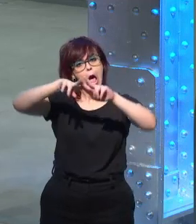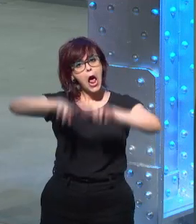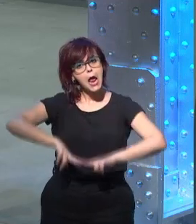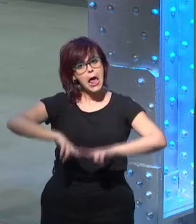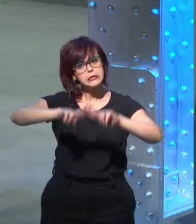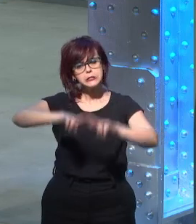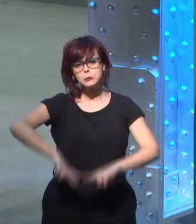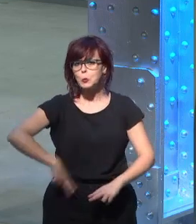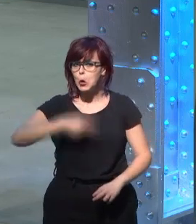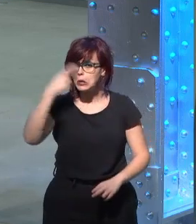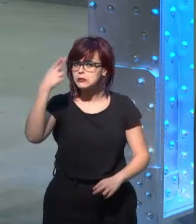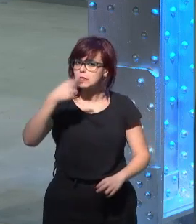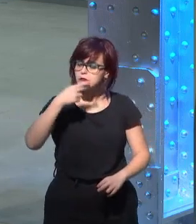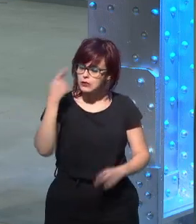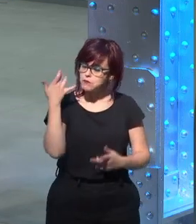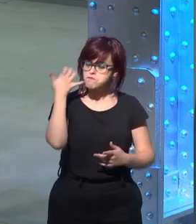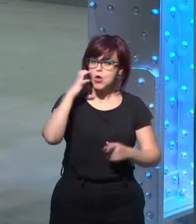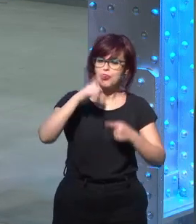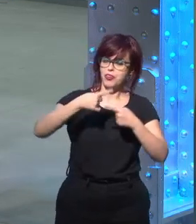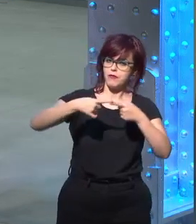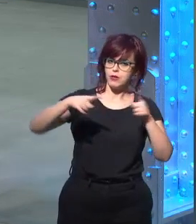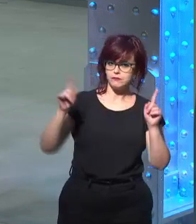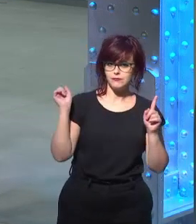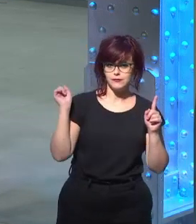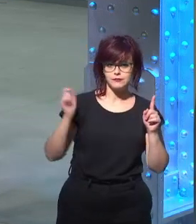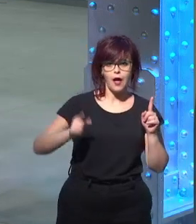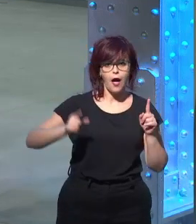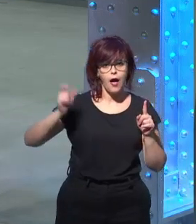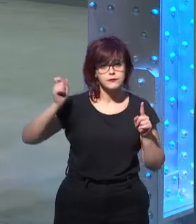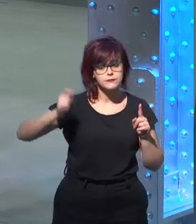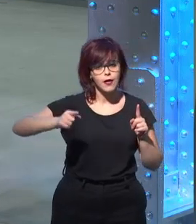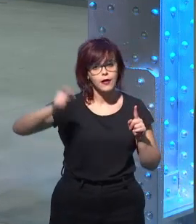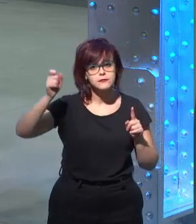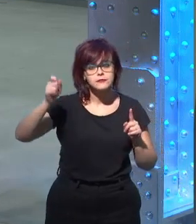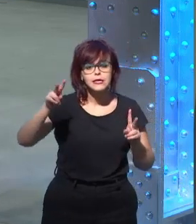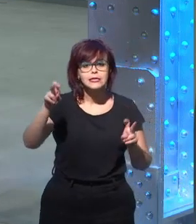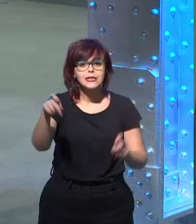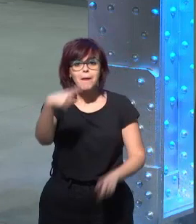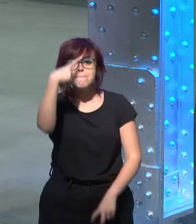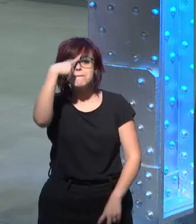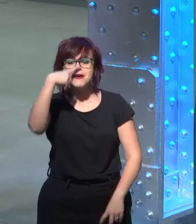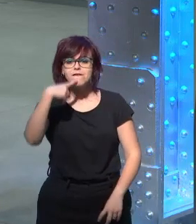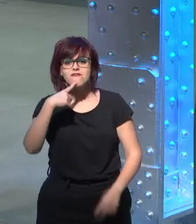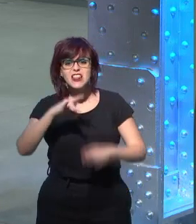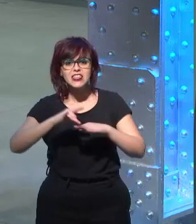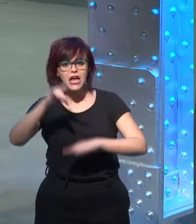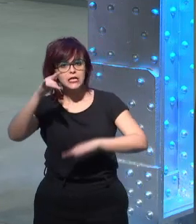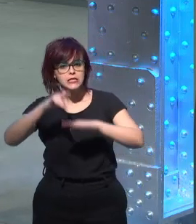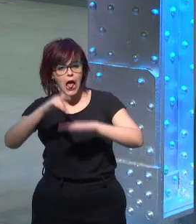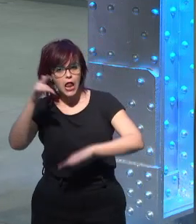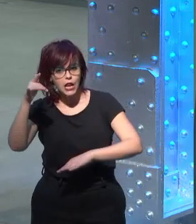muy interesante y muy distinto de lo habitual sobre qué perfiles